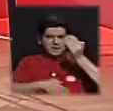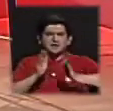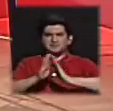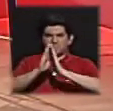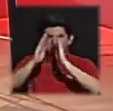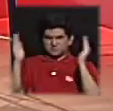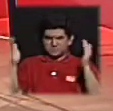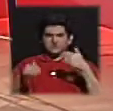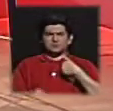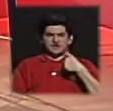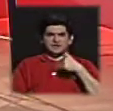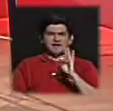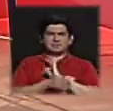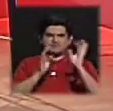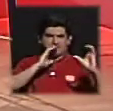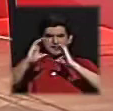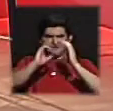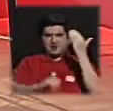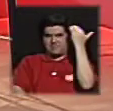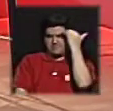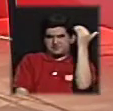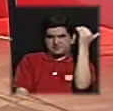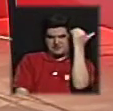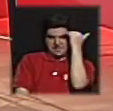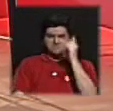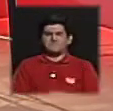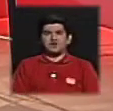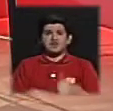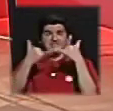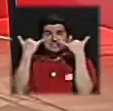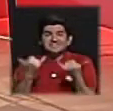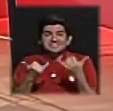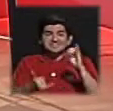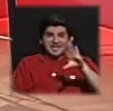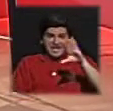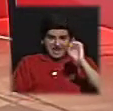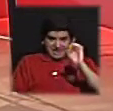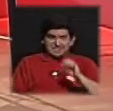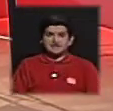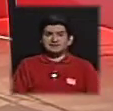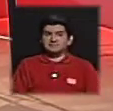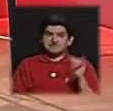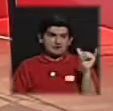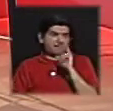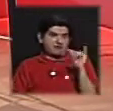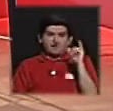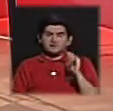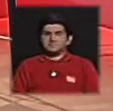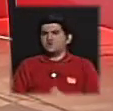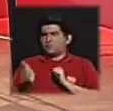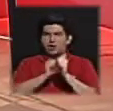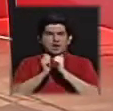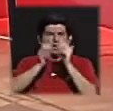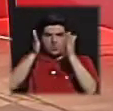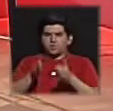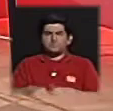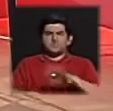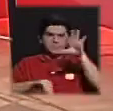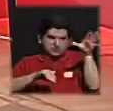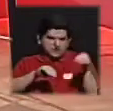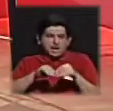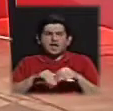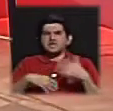apertura de las telecomunicaciones. Al saber que si ya el ICE pasa a jugar como un competidor más en el